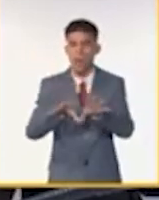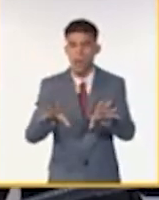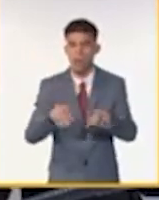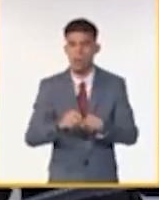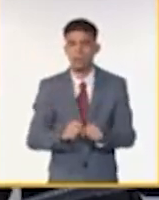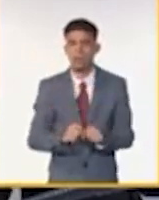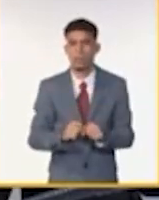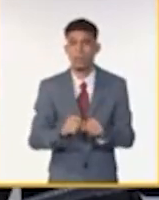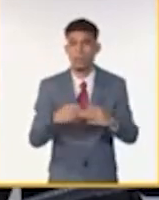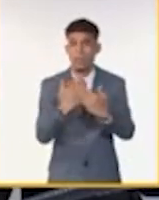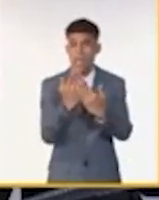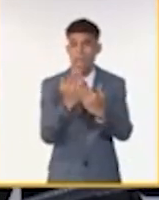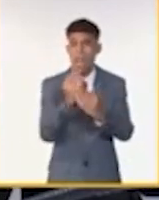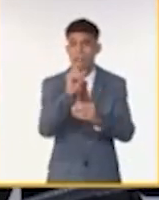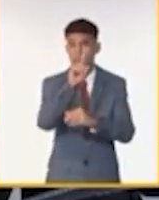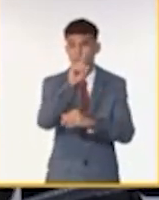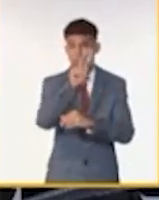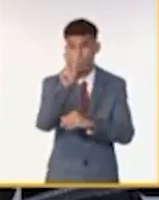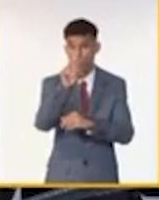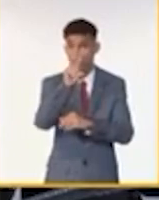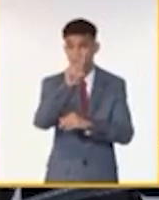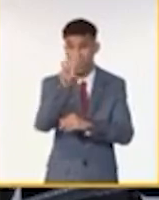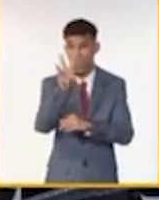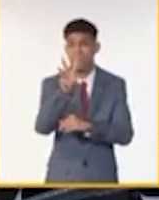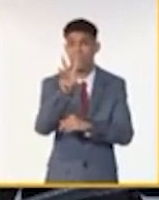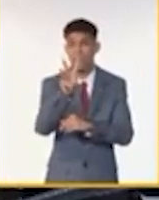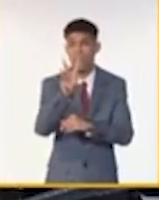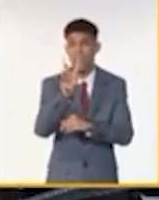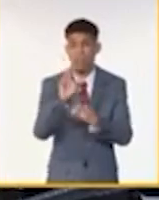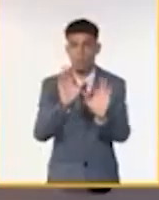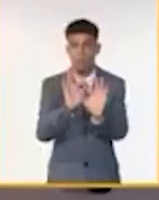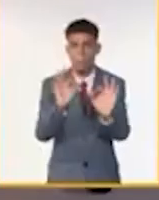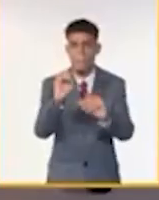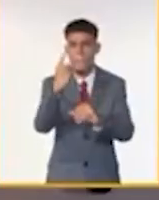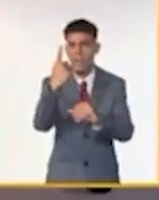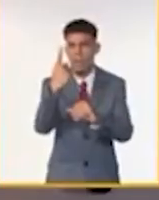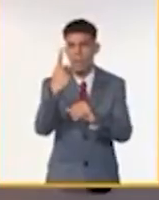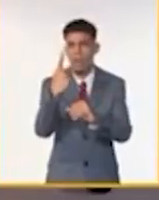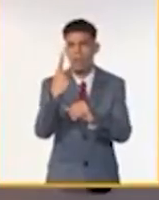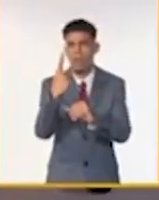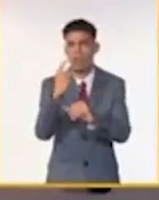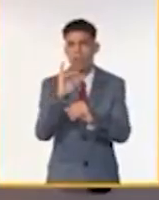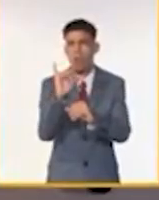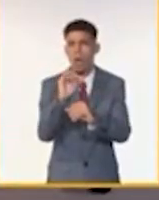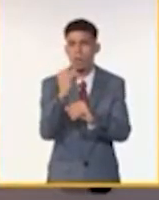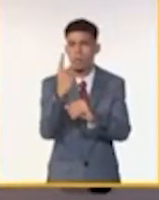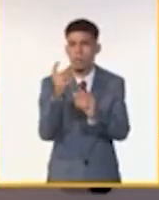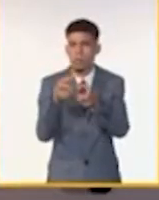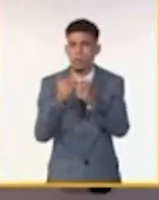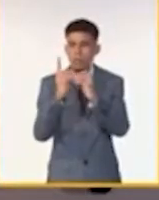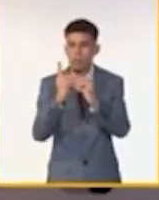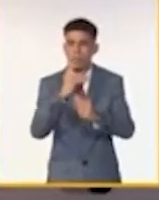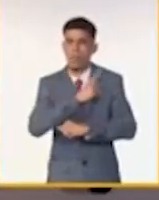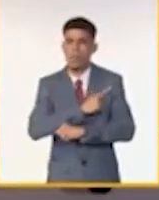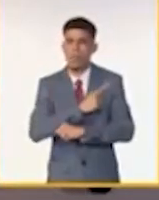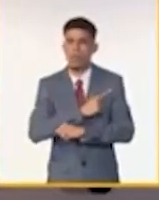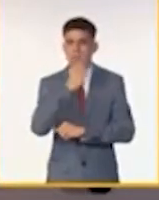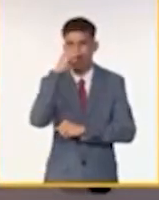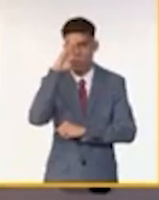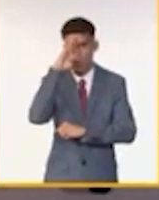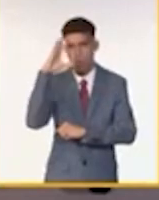estas sesiones tienen la siguiente peculiaridad hay una primera sesión con los diputados del país